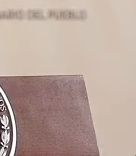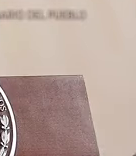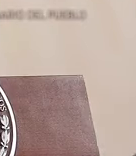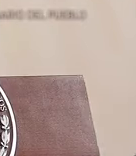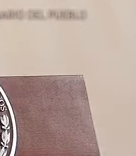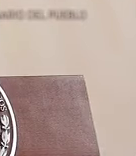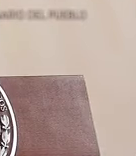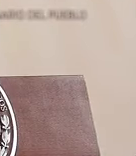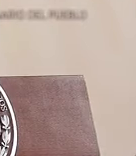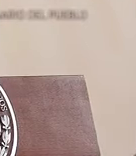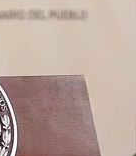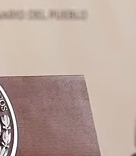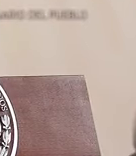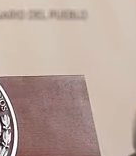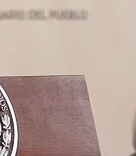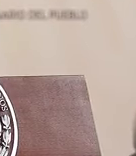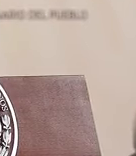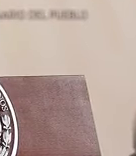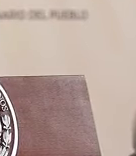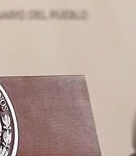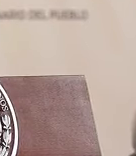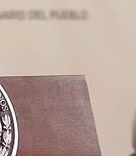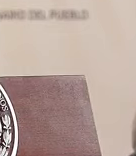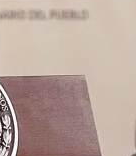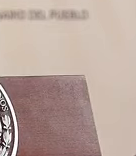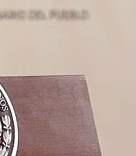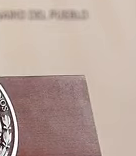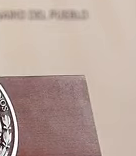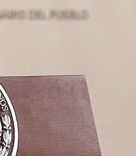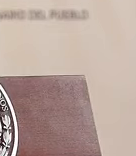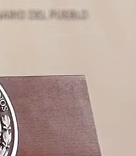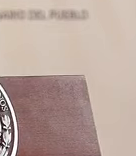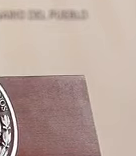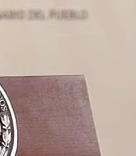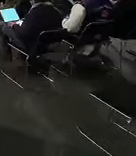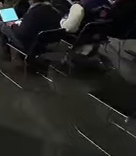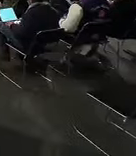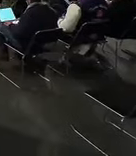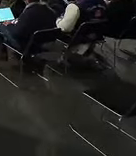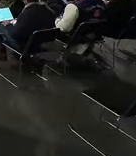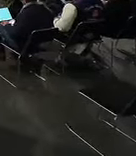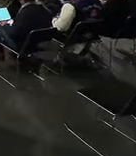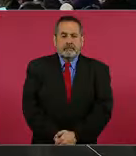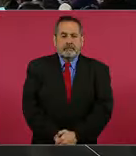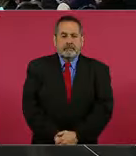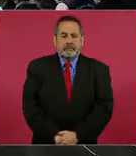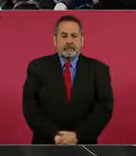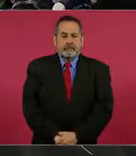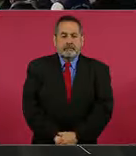tienen diputados de Estados Unidos, ya tienen una campaña en contra de nosotros.